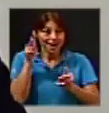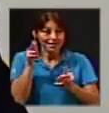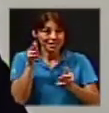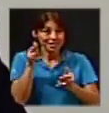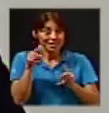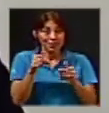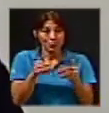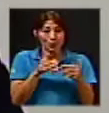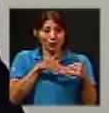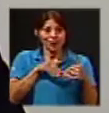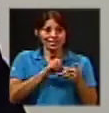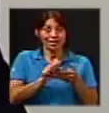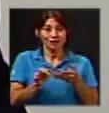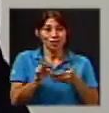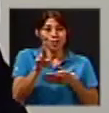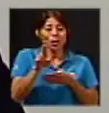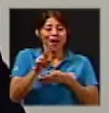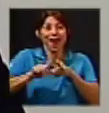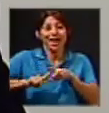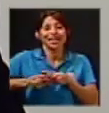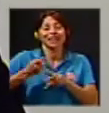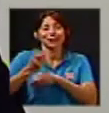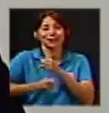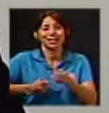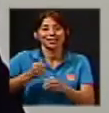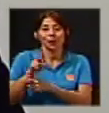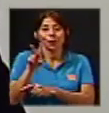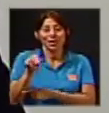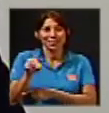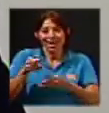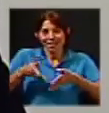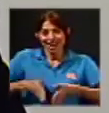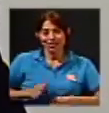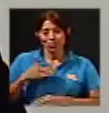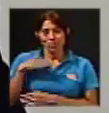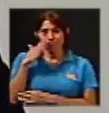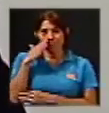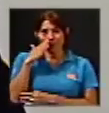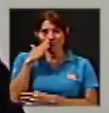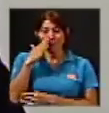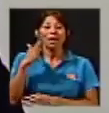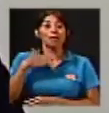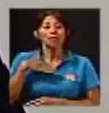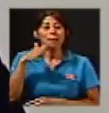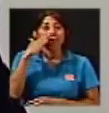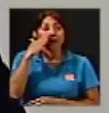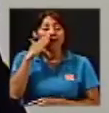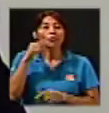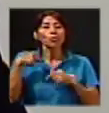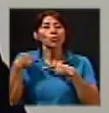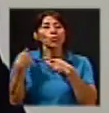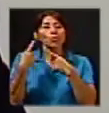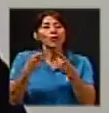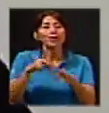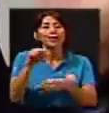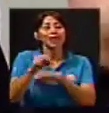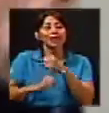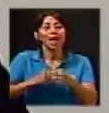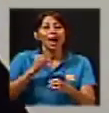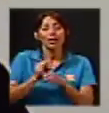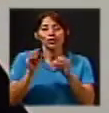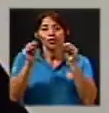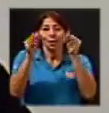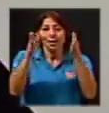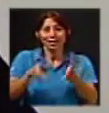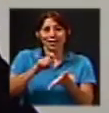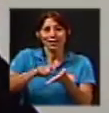XX, nació mi madre. Mi madre luego fue por 30 años maestra de escuela, así